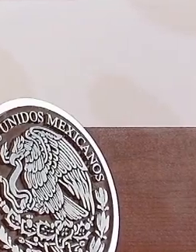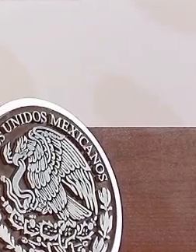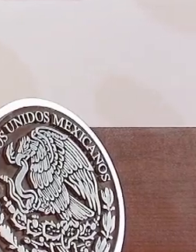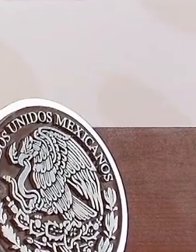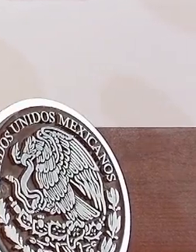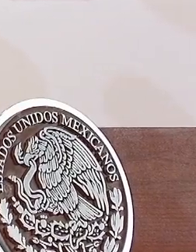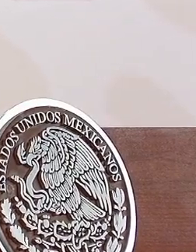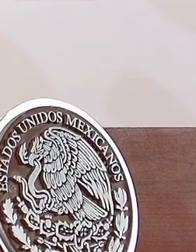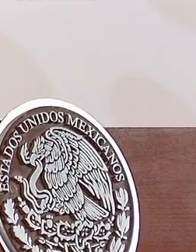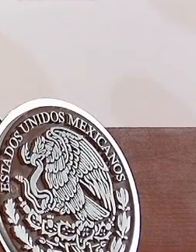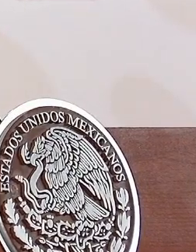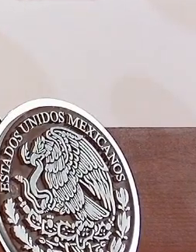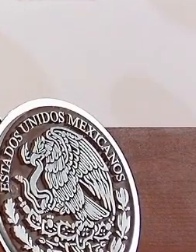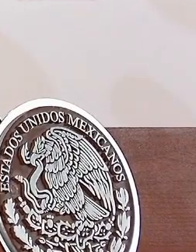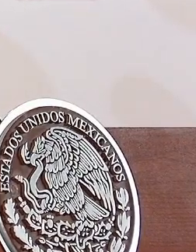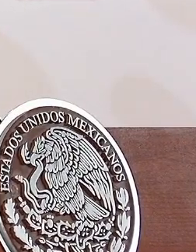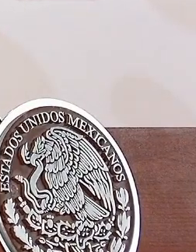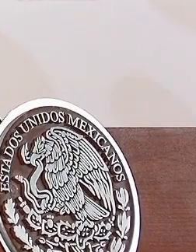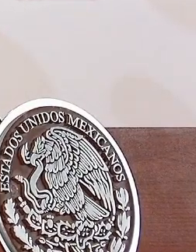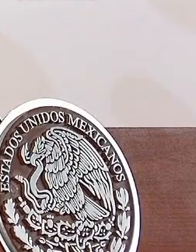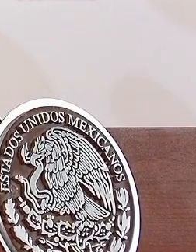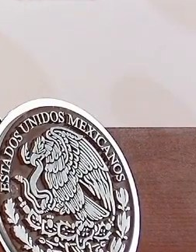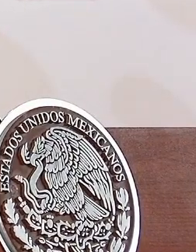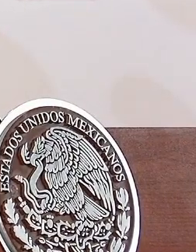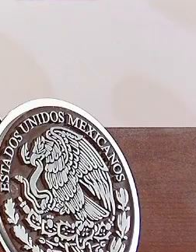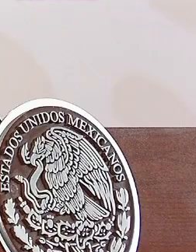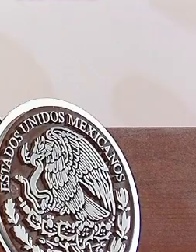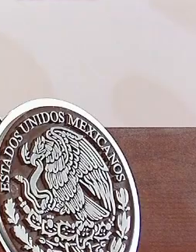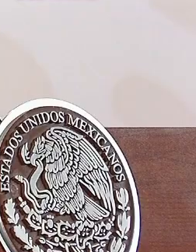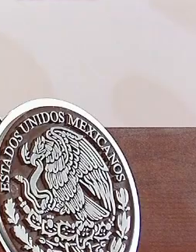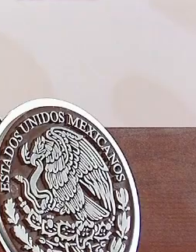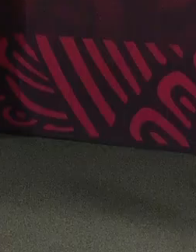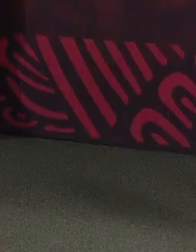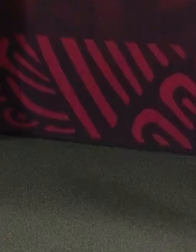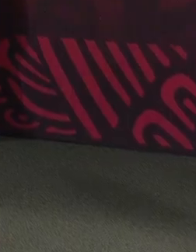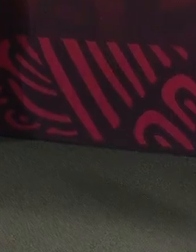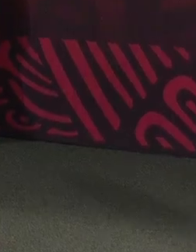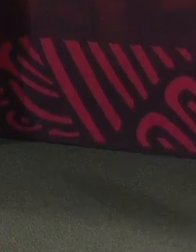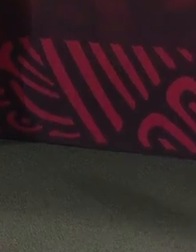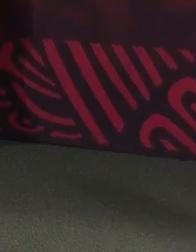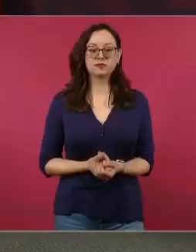que la continuidad con cambio va a ayudar mucho